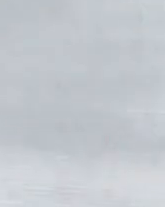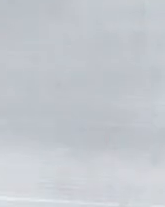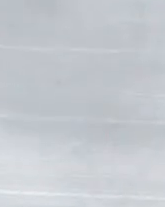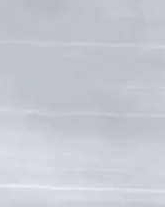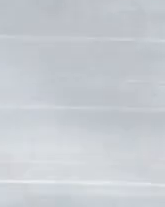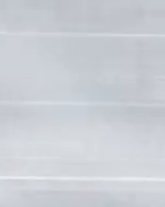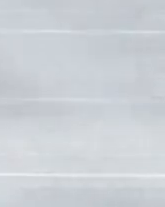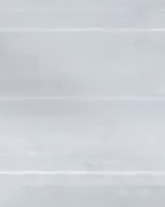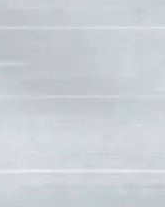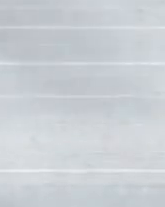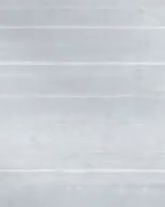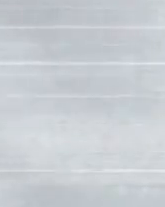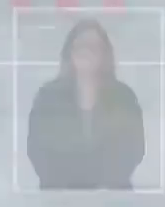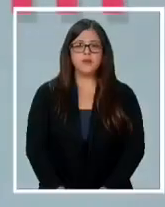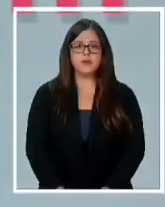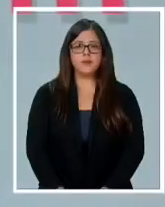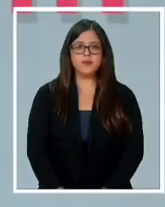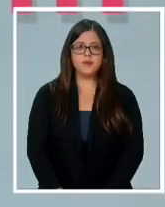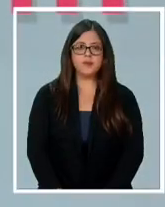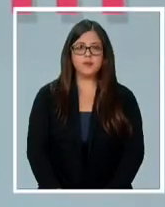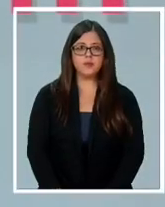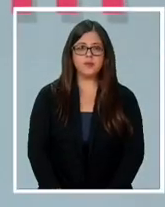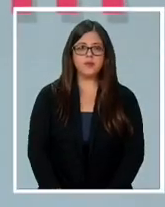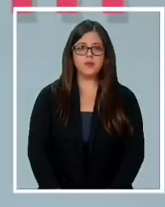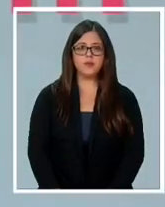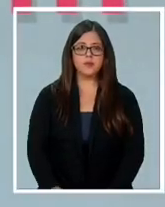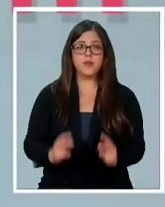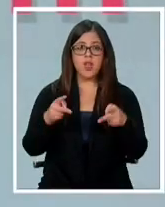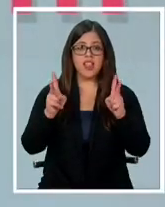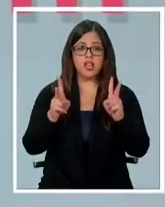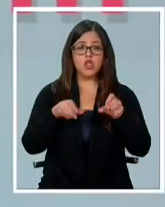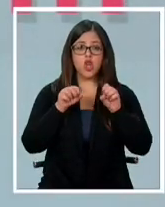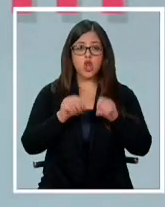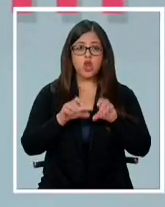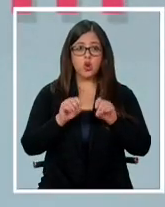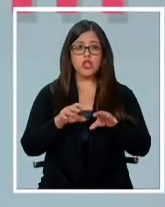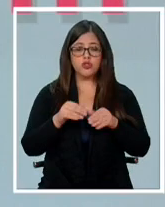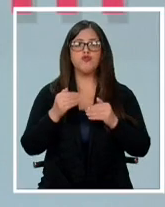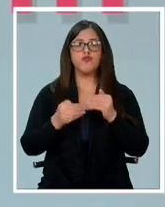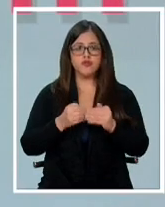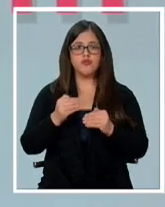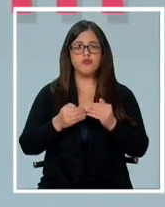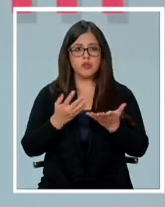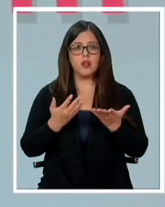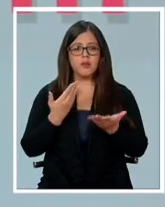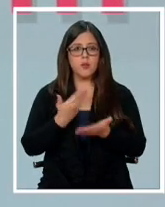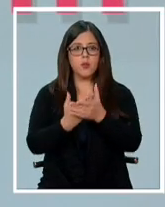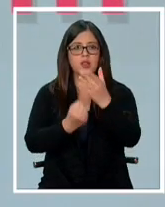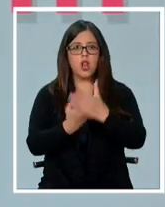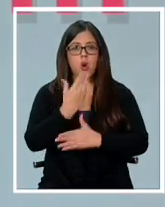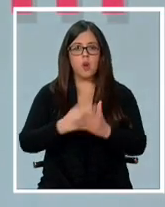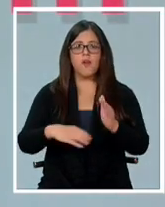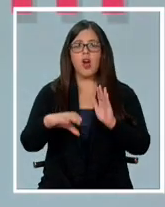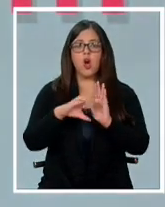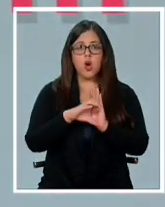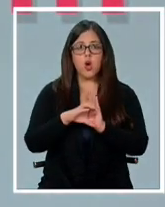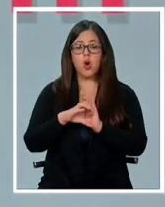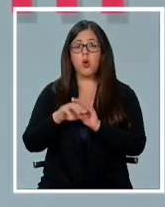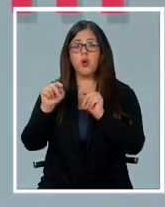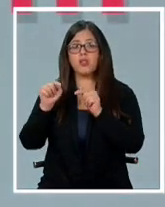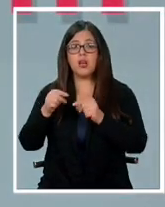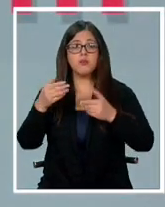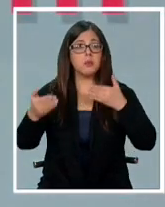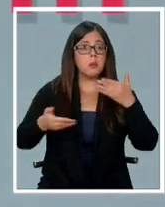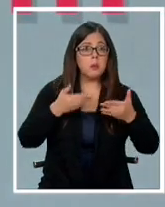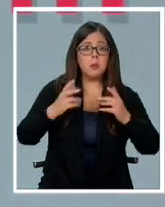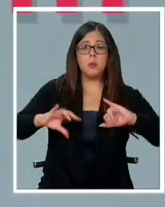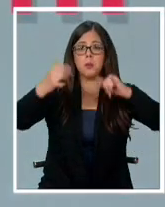misión constitucional el derecho a la educación ya avanza en el borrador de nueva constitución y entre canto